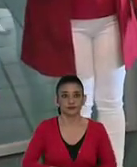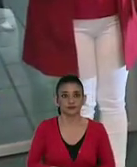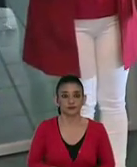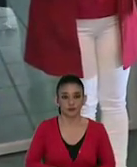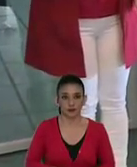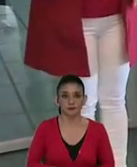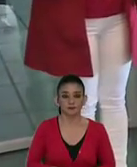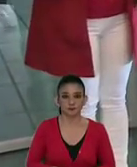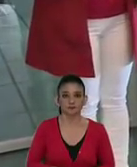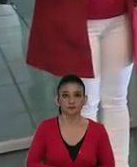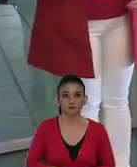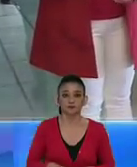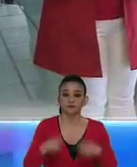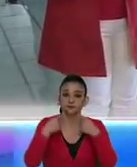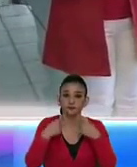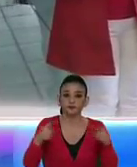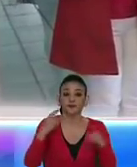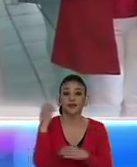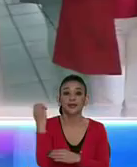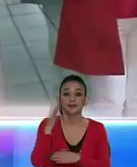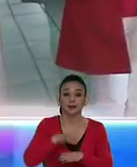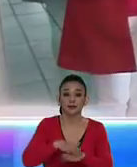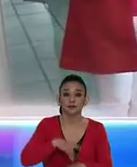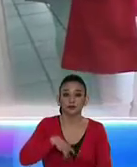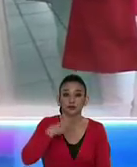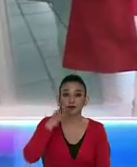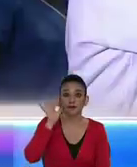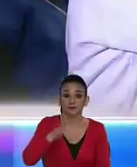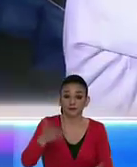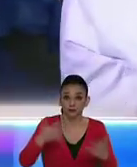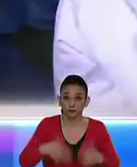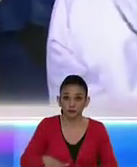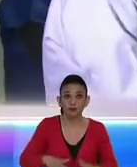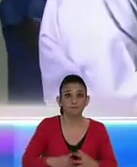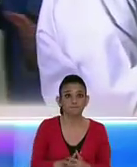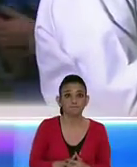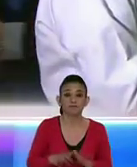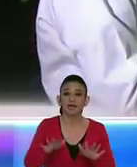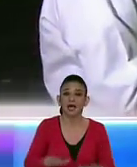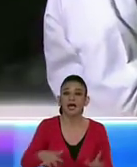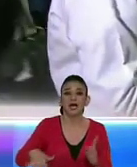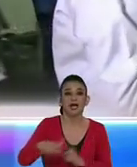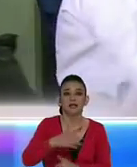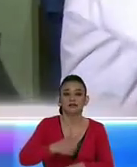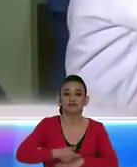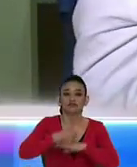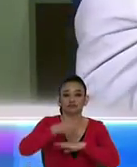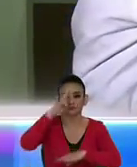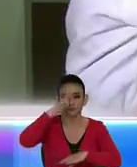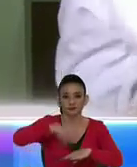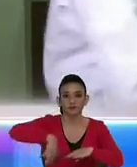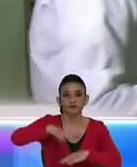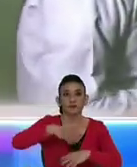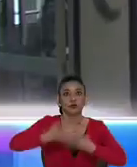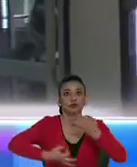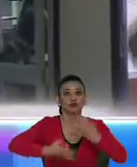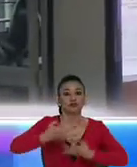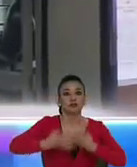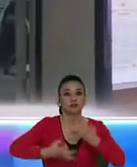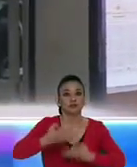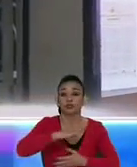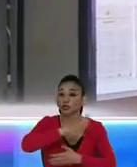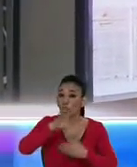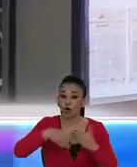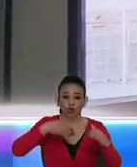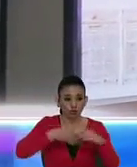Tras la declaratoria de emergencia por el COVID-19, este fue el ambiente que se vivió en la Corte Nacional de Justicia, pues todos quienes